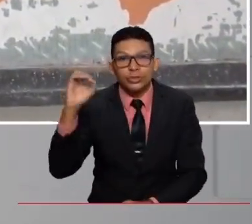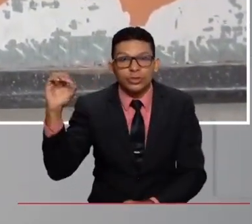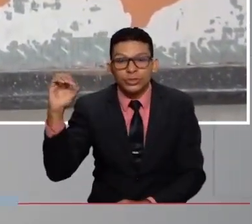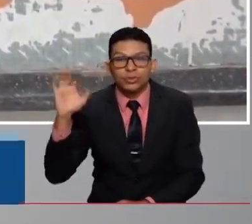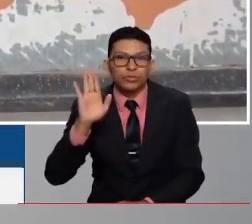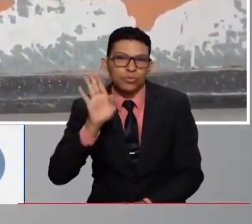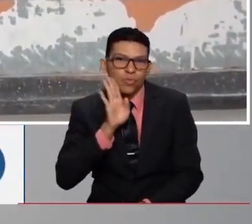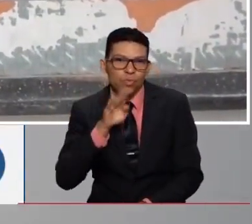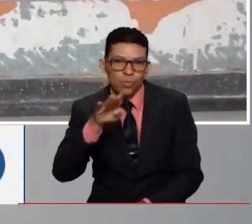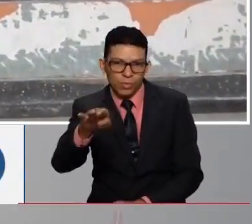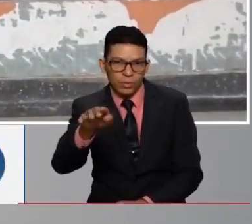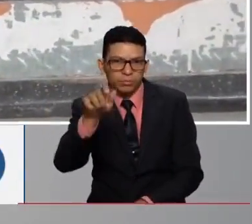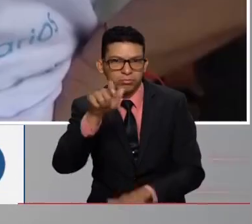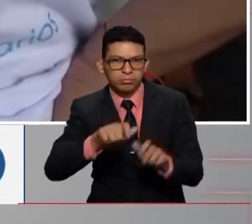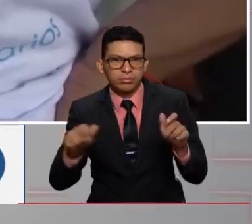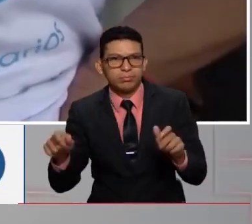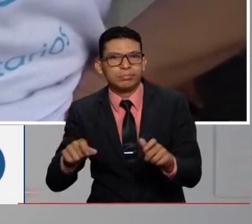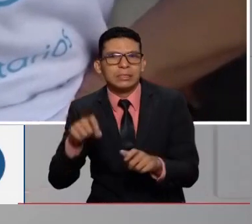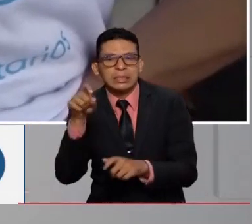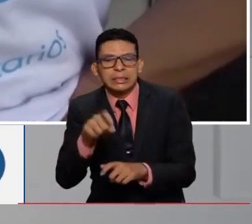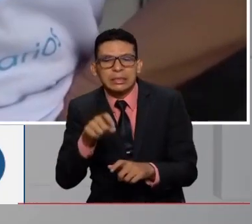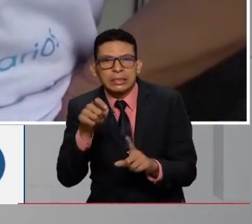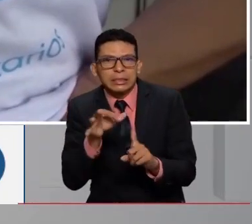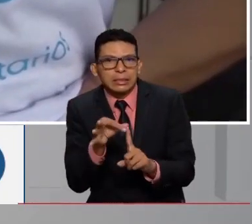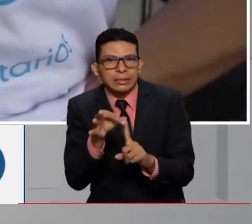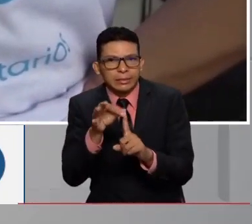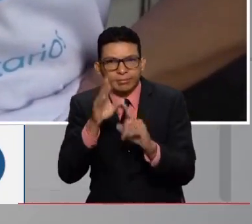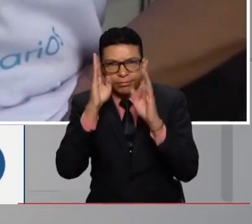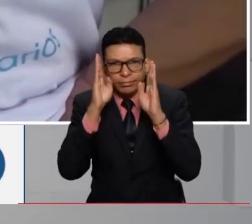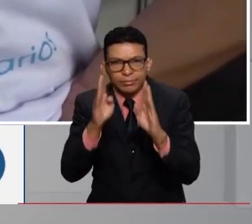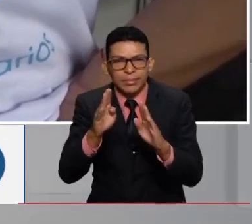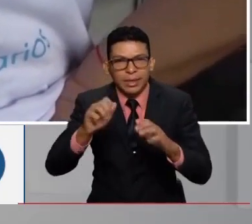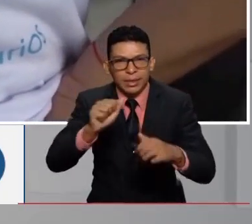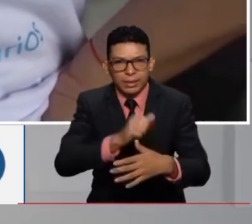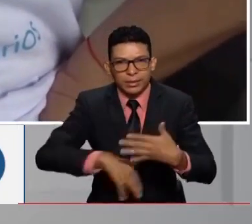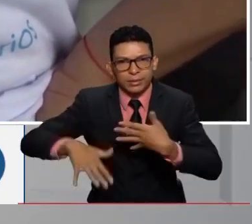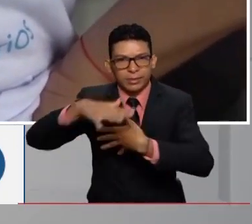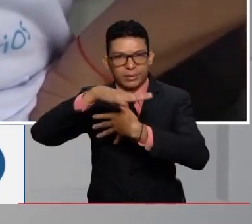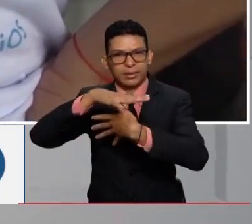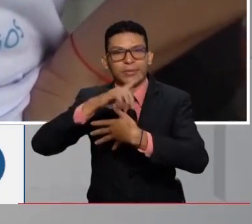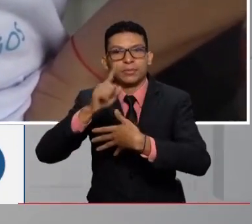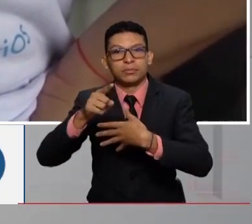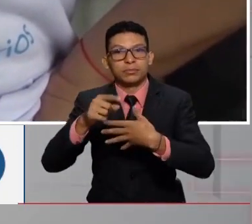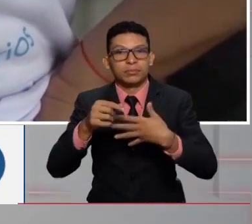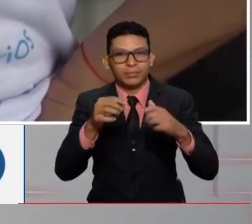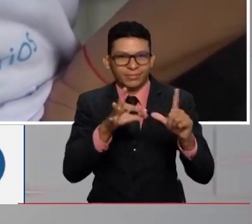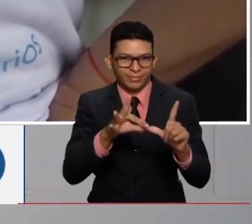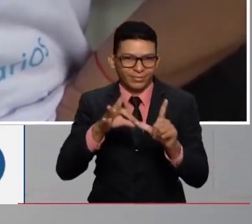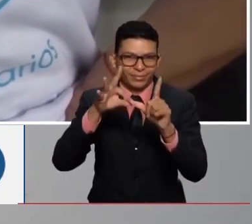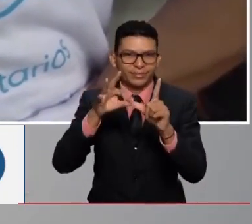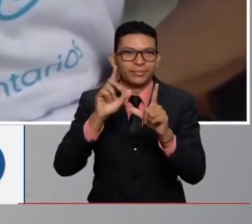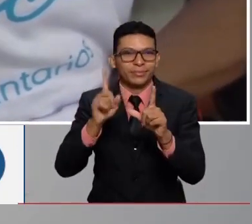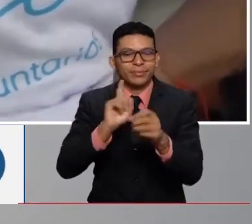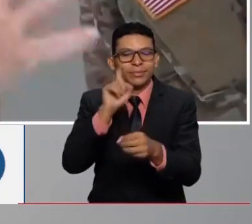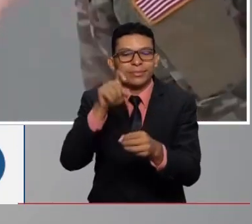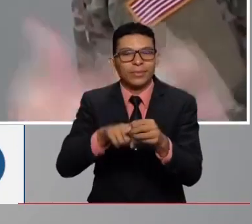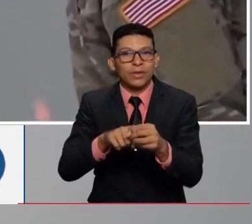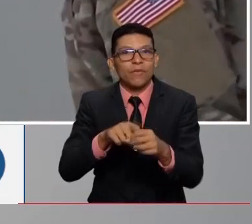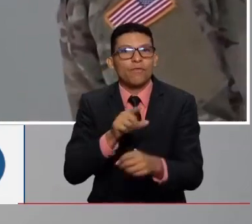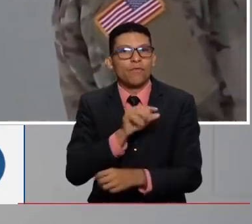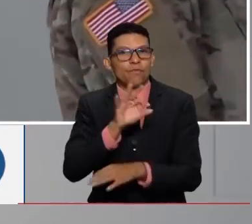atención prioritaria en diferentes áreas de la salud. Recibirán atención de los especialistas adscritos a la Fundación Misión